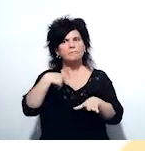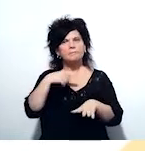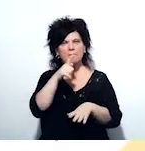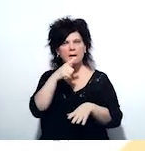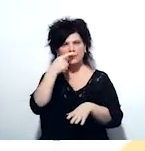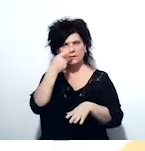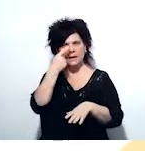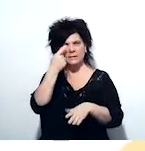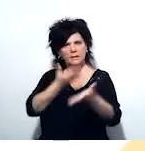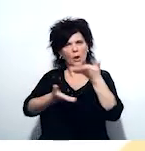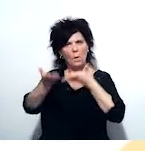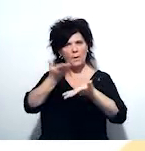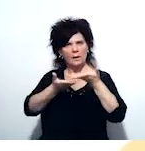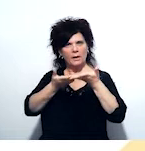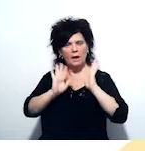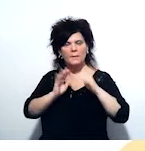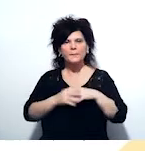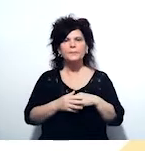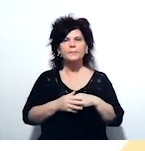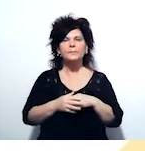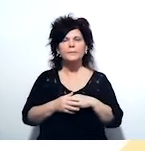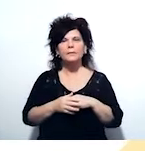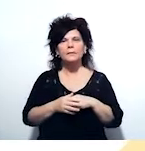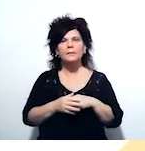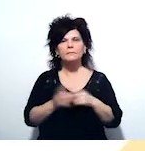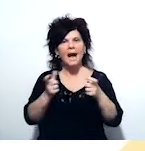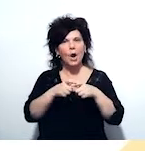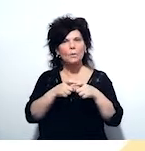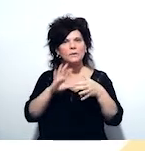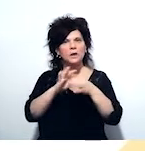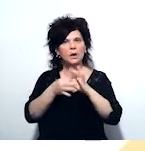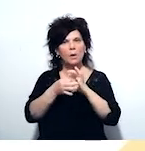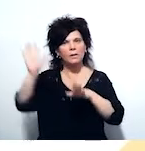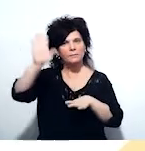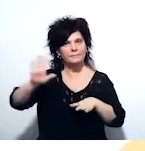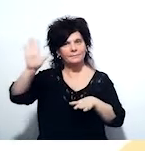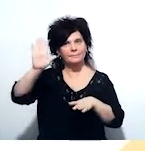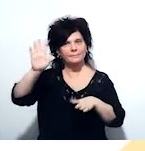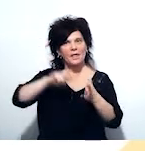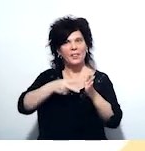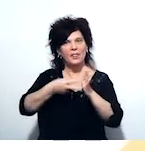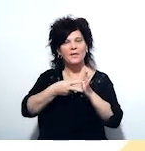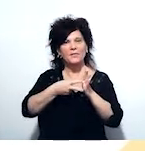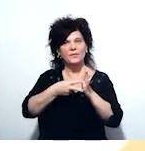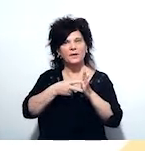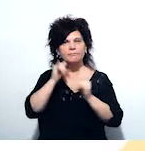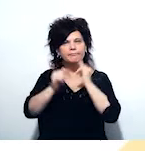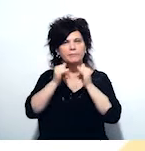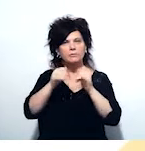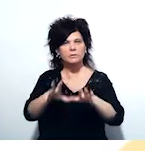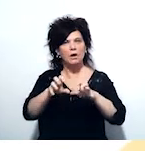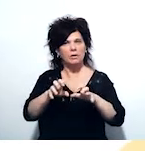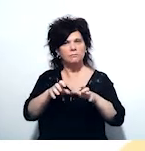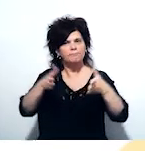interesante compartirla con ustedes. Y la Comisión Europea define al hate speech o el discurso de odio